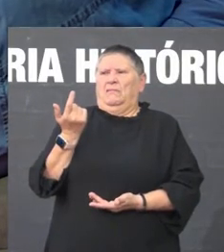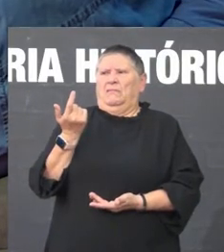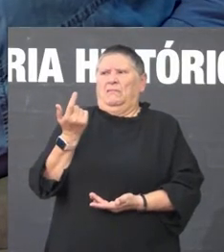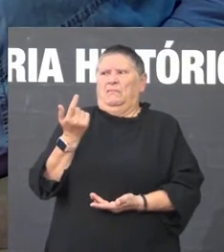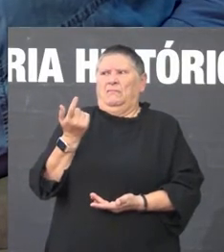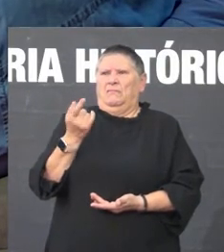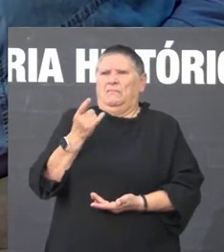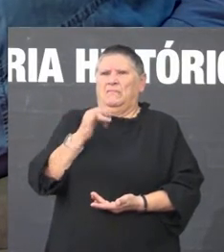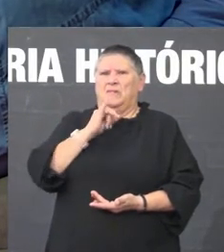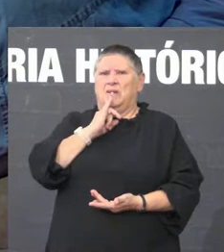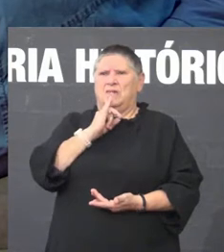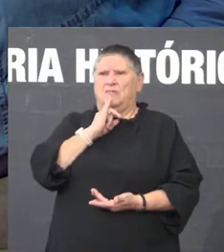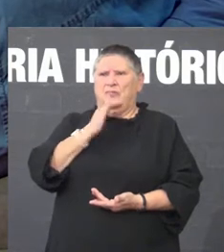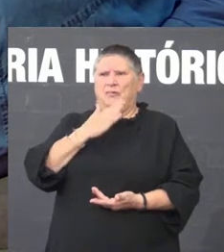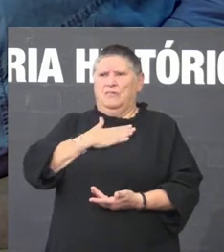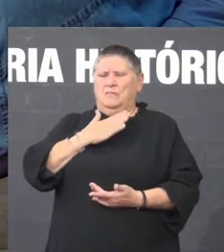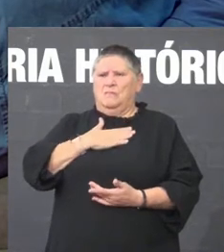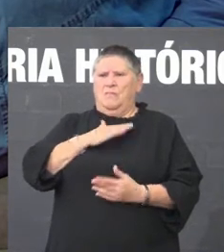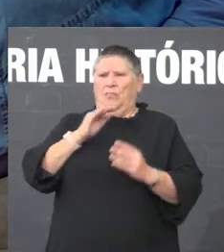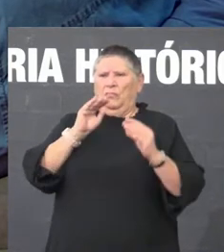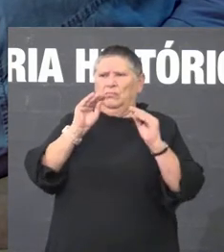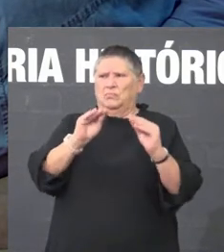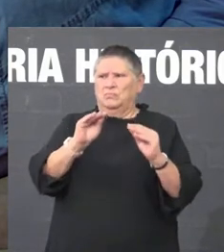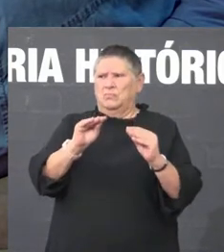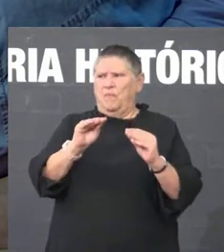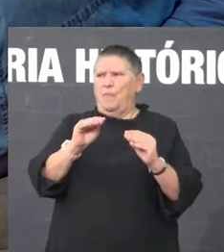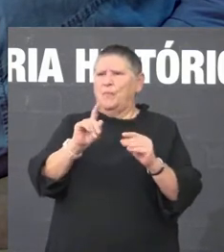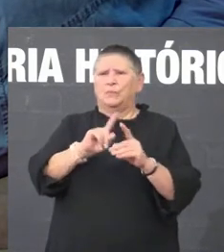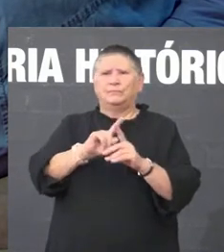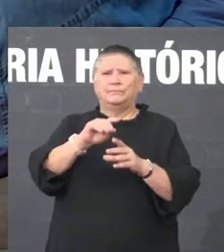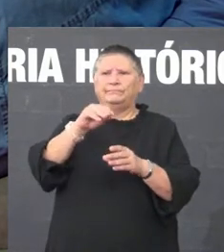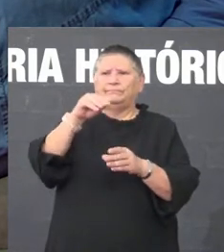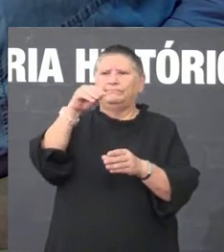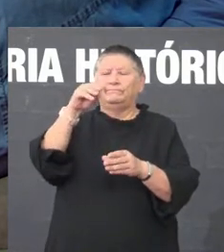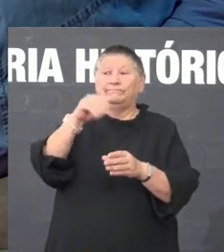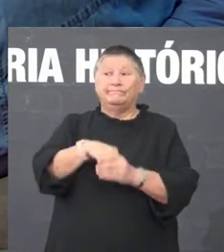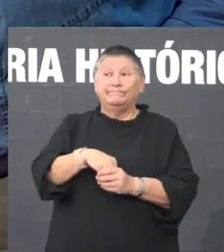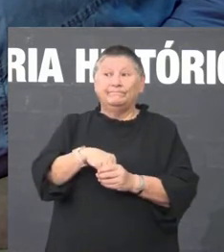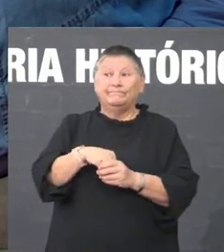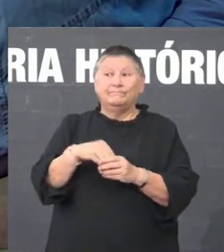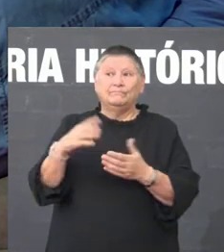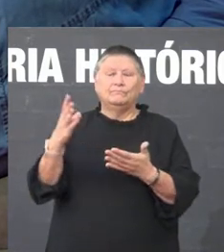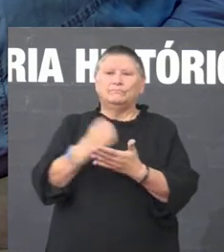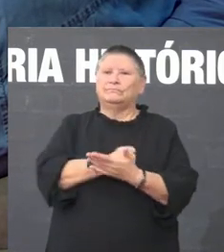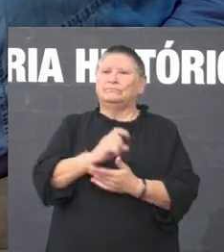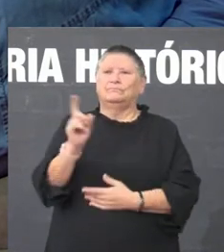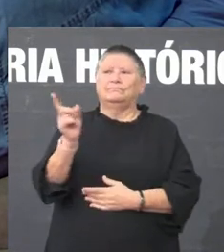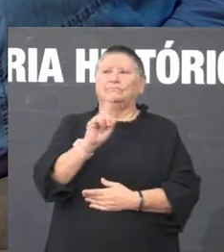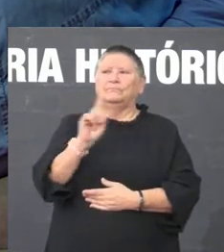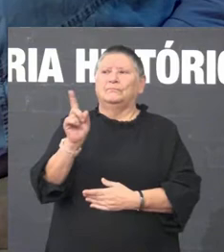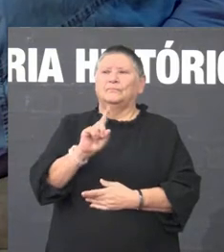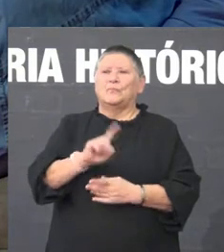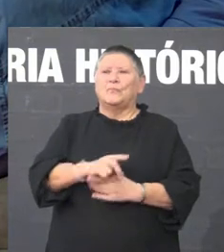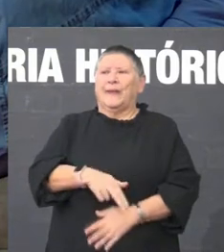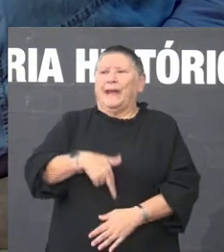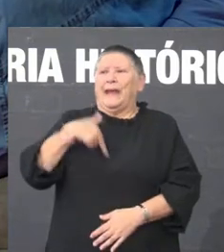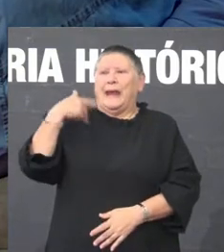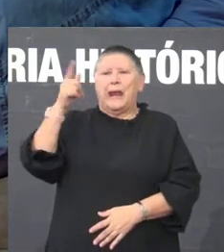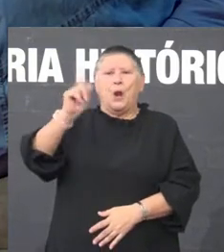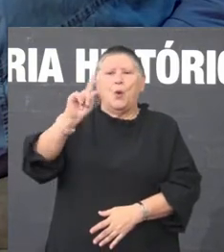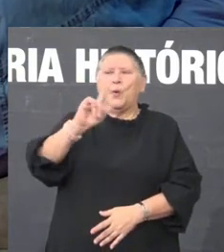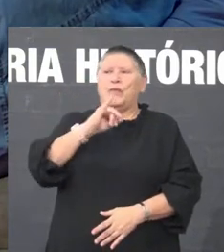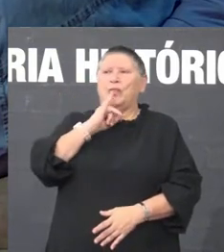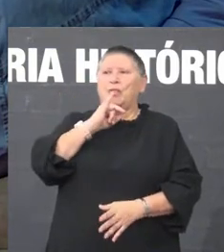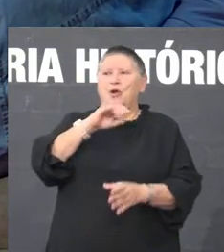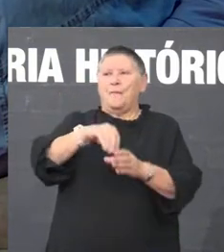idioma estaba absolutamente fuera de todo lo que pudiera considerarse genérico, excepto en